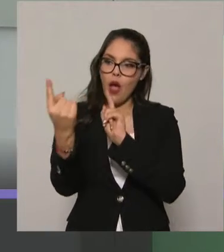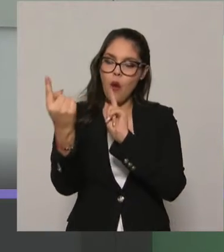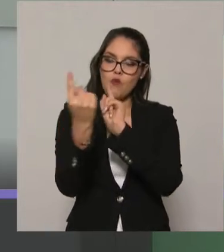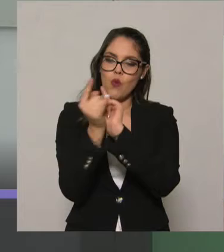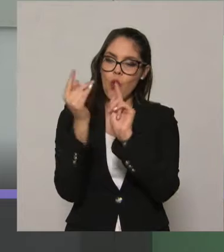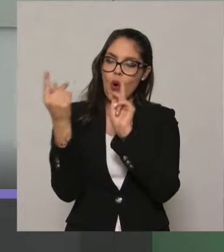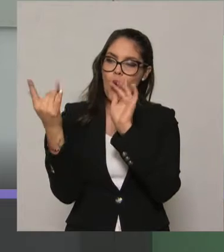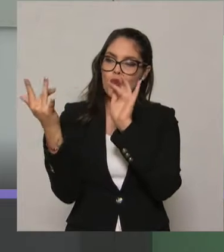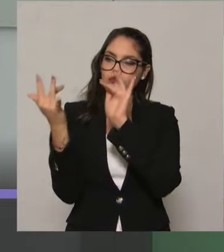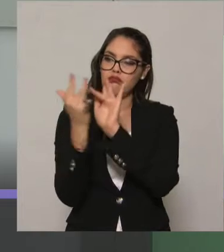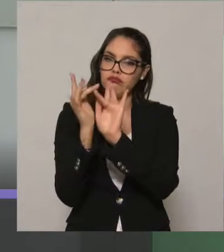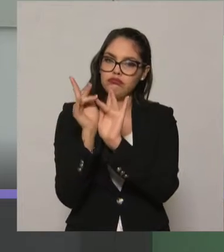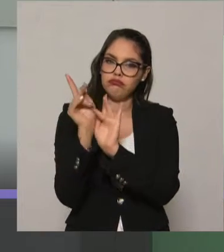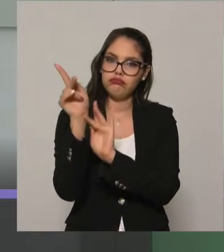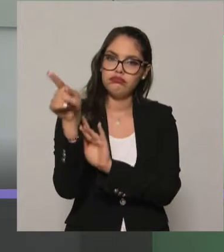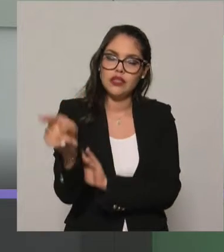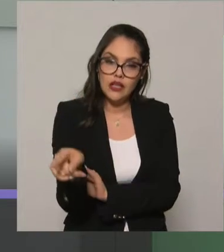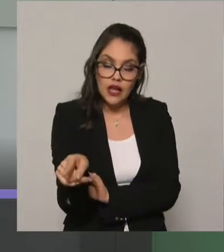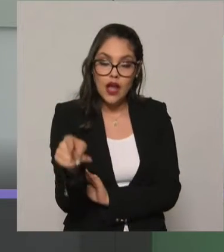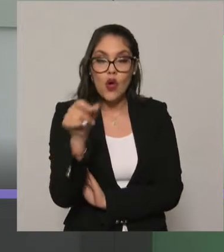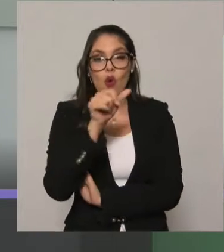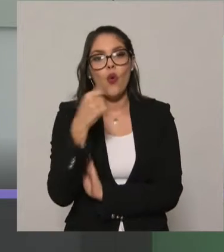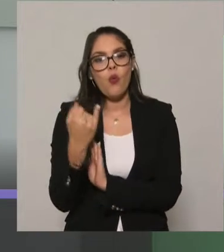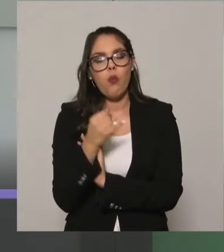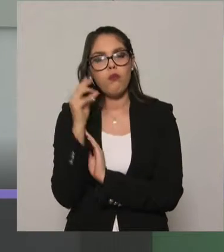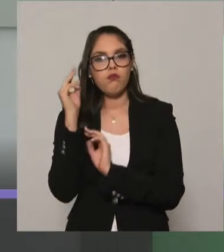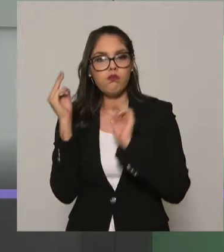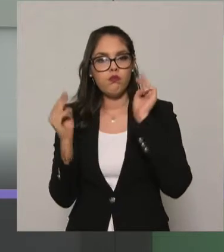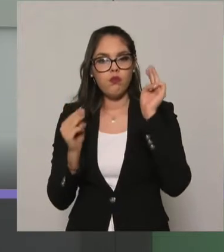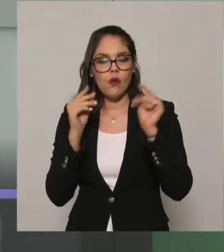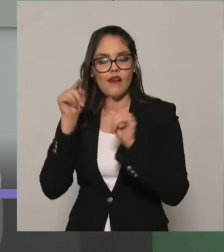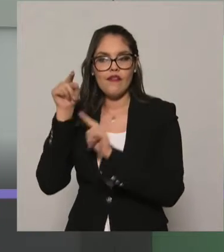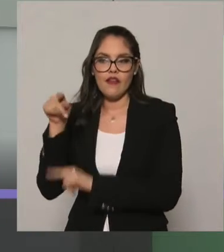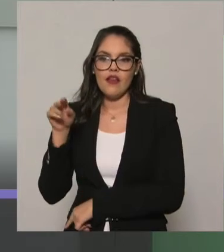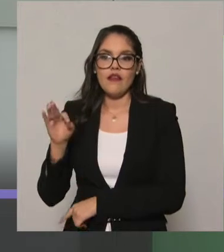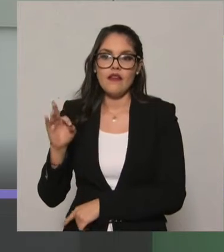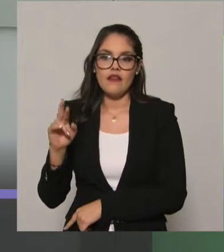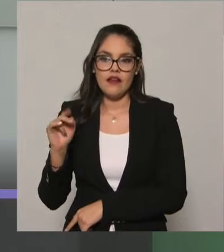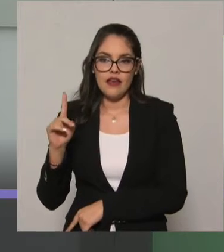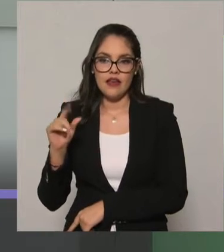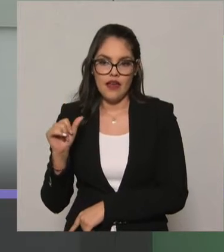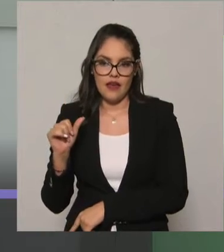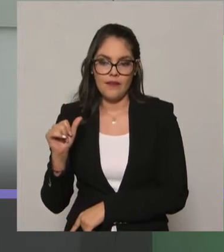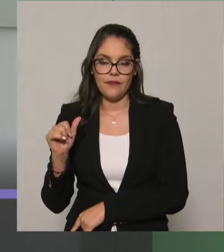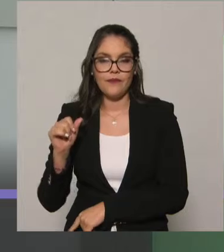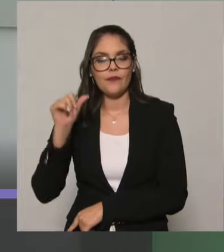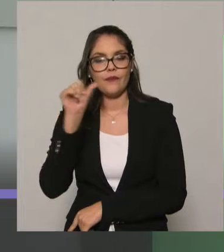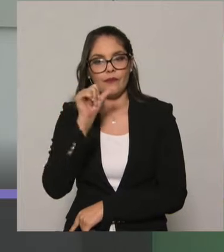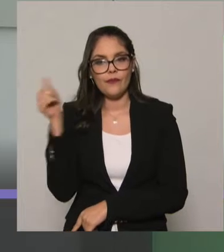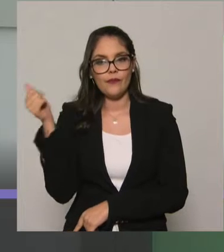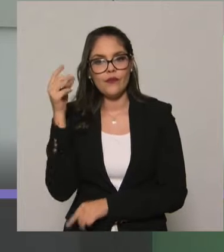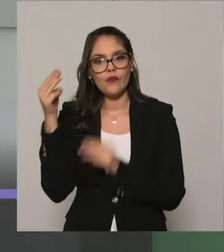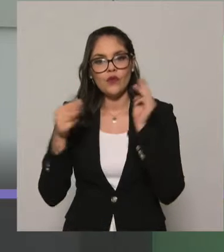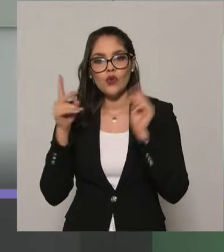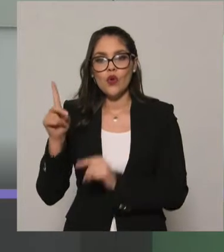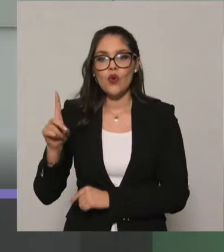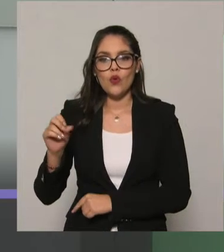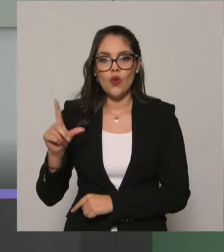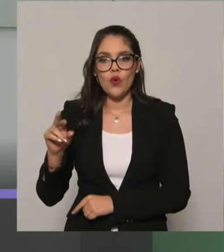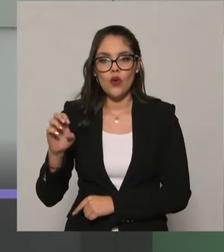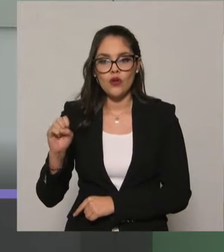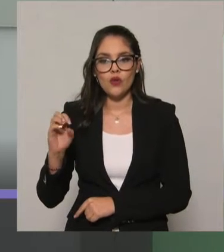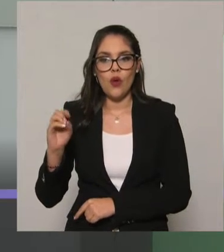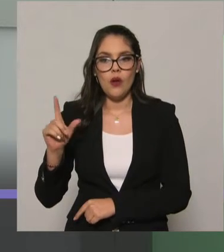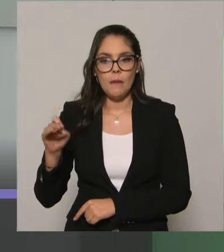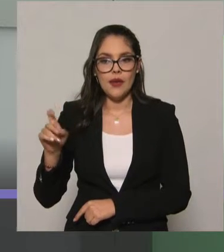de ahí ya ir efectivamente al Museo de Frida Kahlo, y también lo que es el Museo Dolores Olmedo, allá